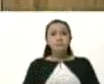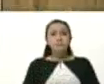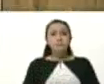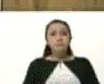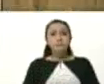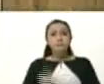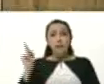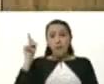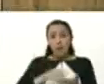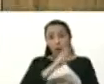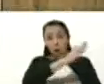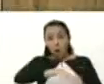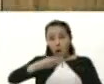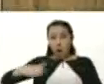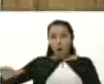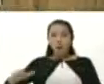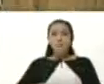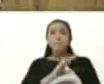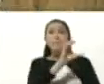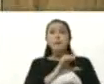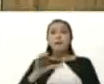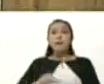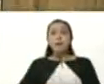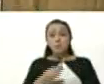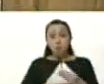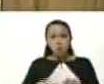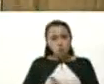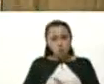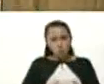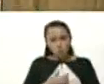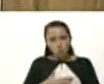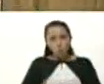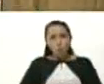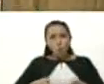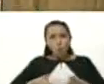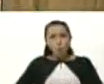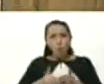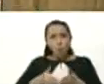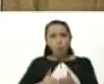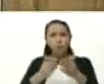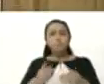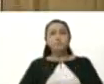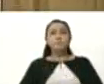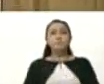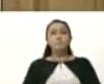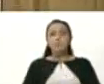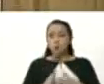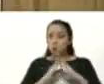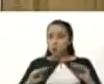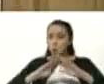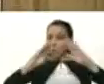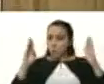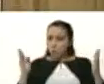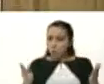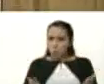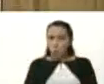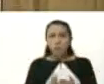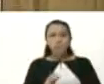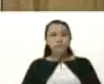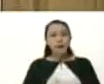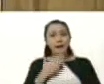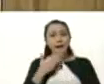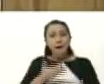del mar Caribe y desplegó sus velas de nácar por la patria grande y por todo el mundo, gracias a unos